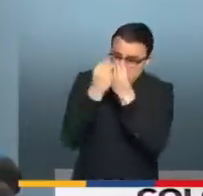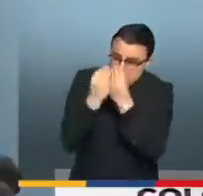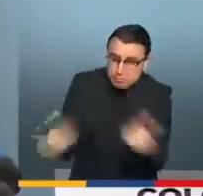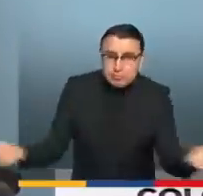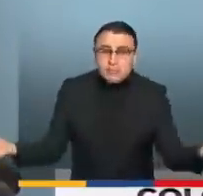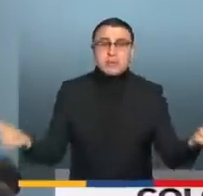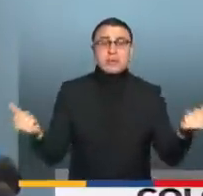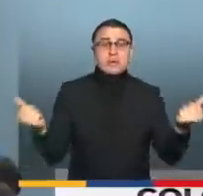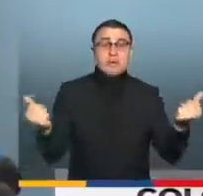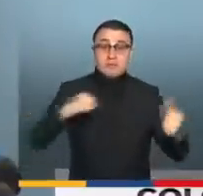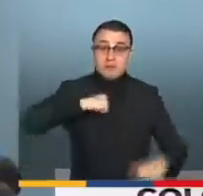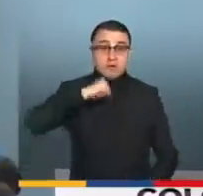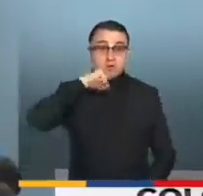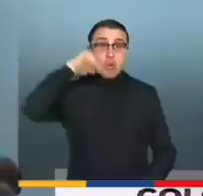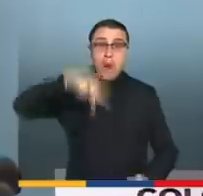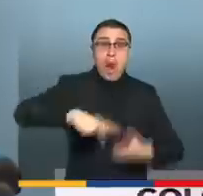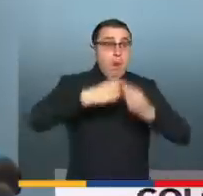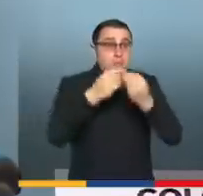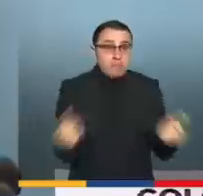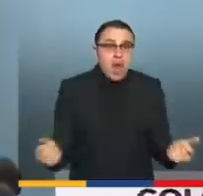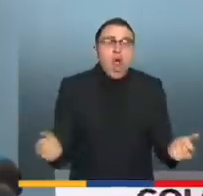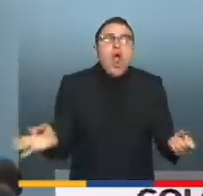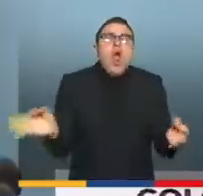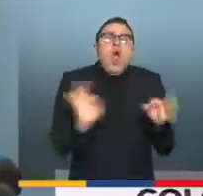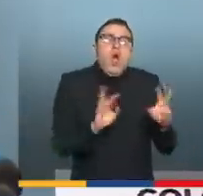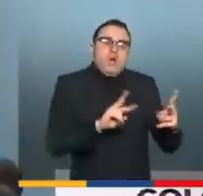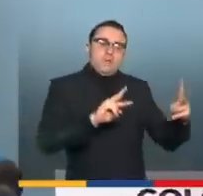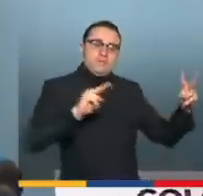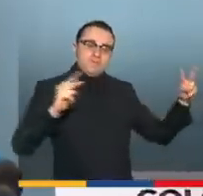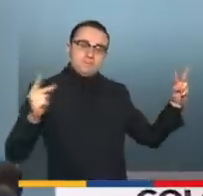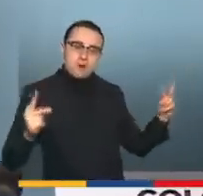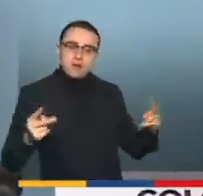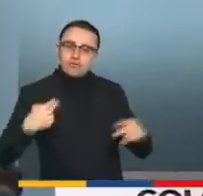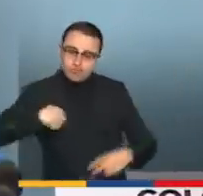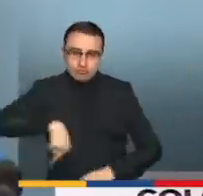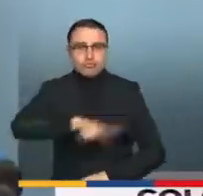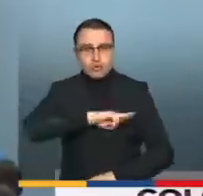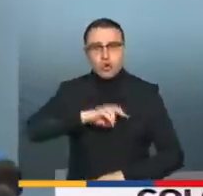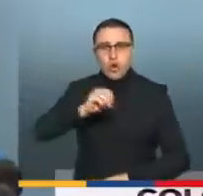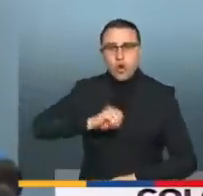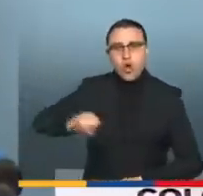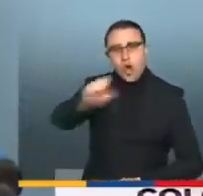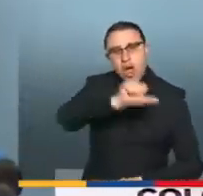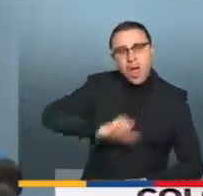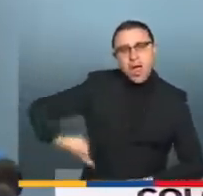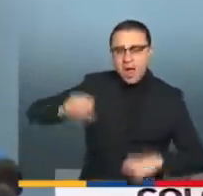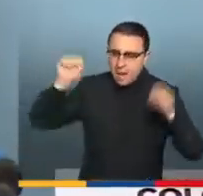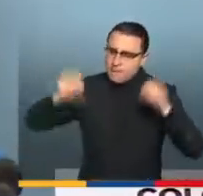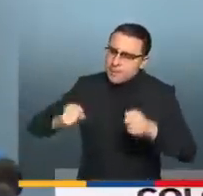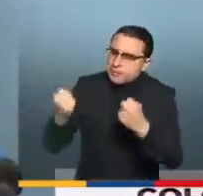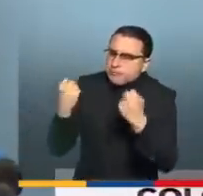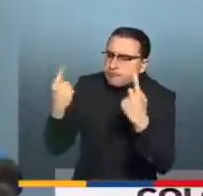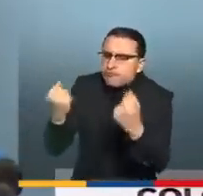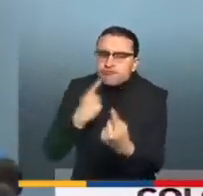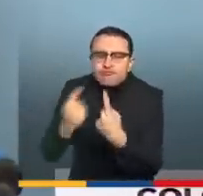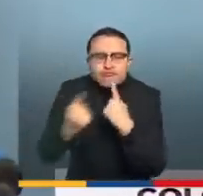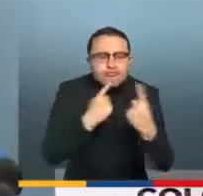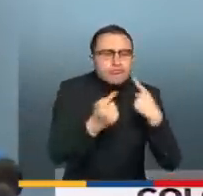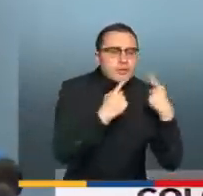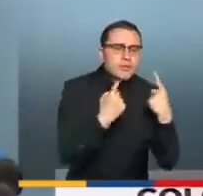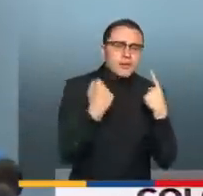humanos, o nos podremos entender entre nosotros y nosotras para establecer